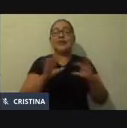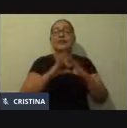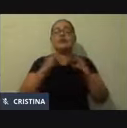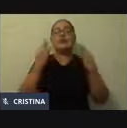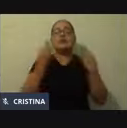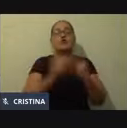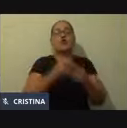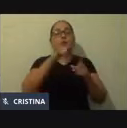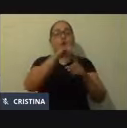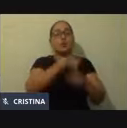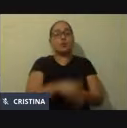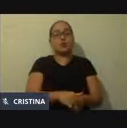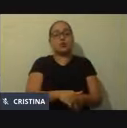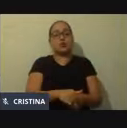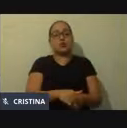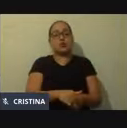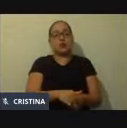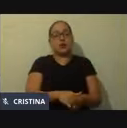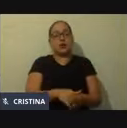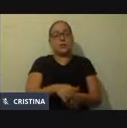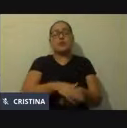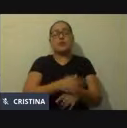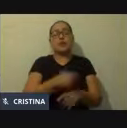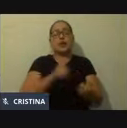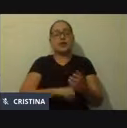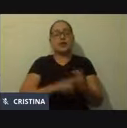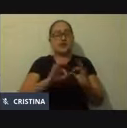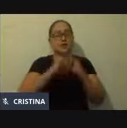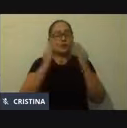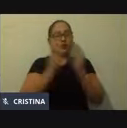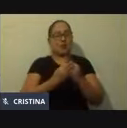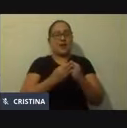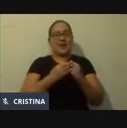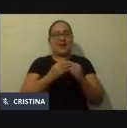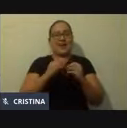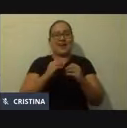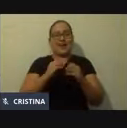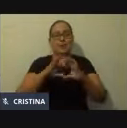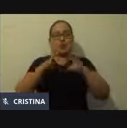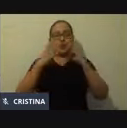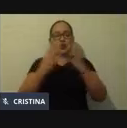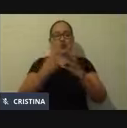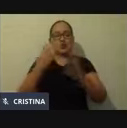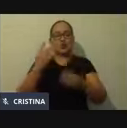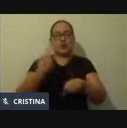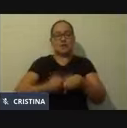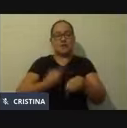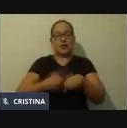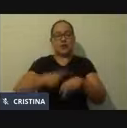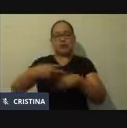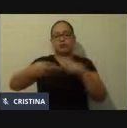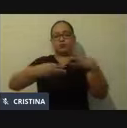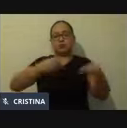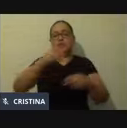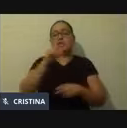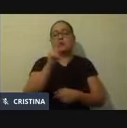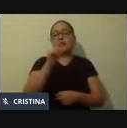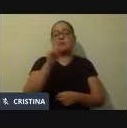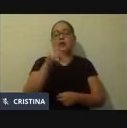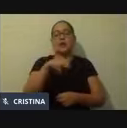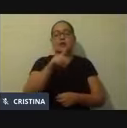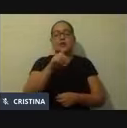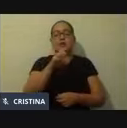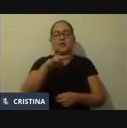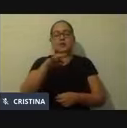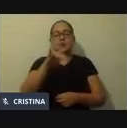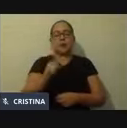es un bullying que yo le llamo pandémico. El bullying pandémico tiene como dos aristas. Una arista es el tema de que